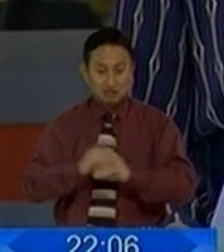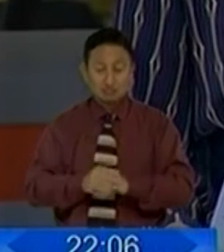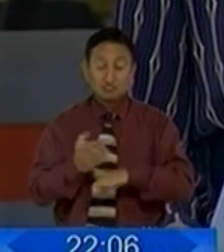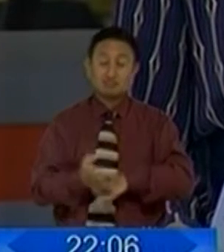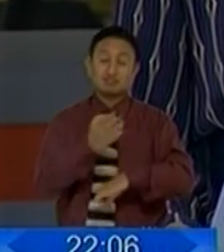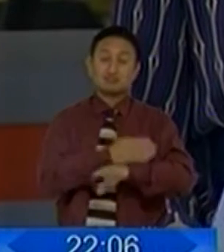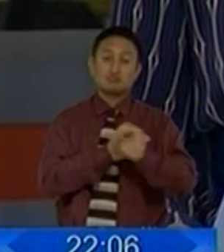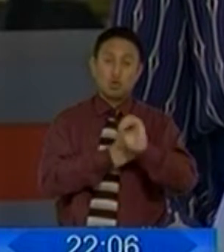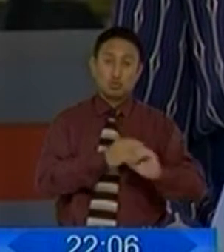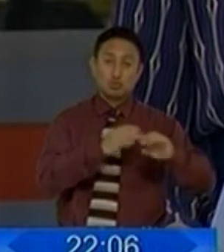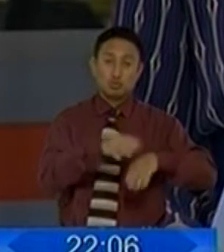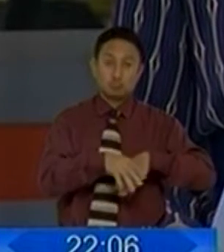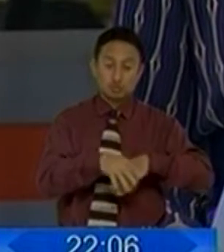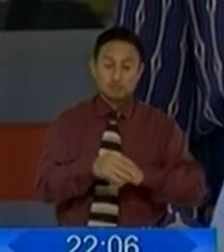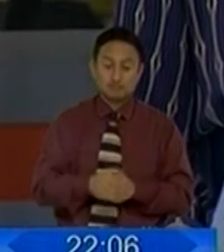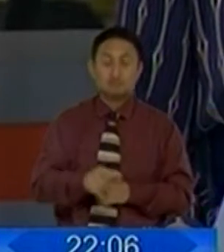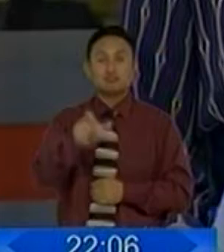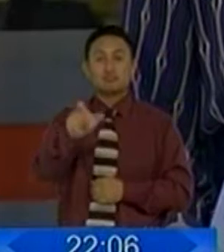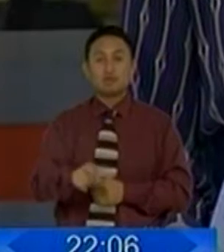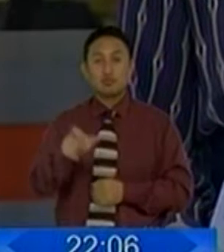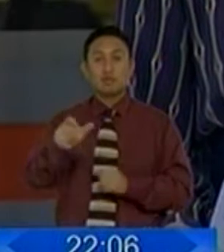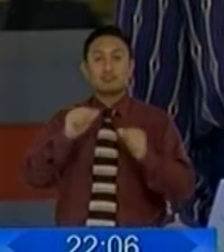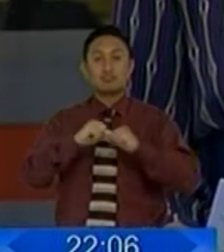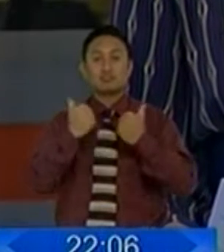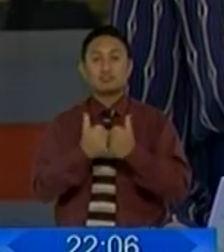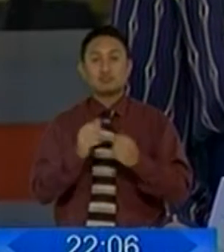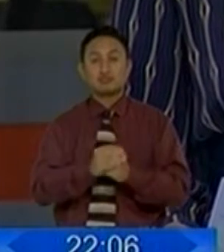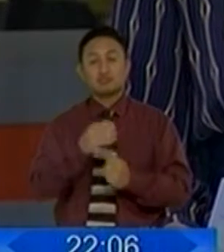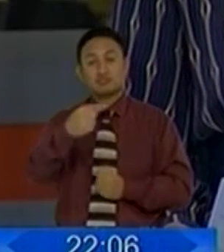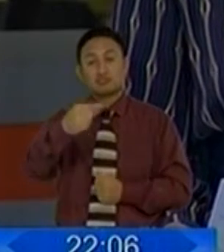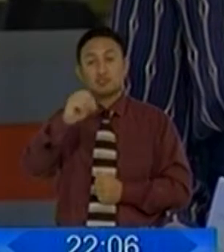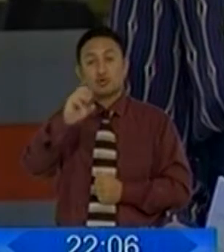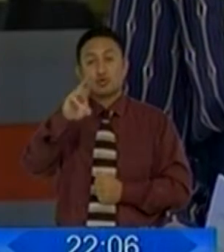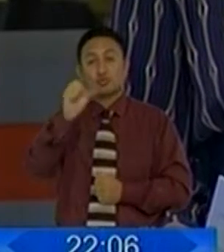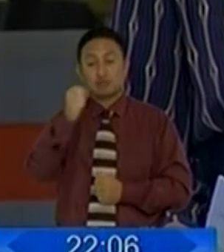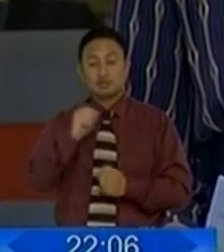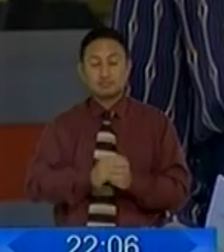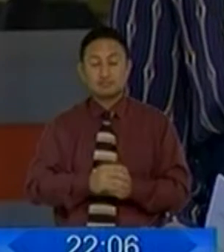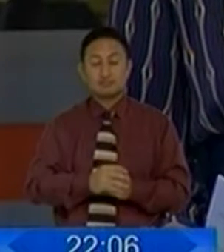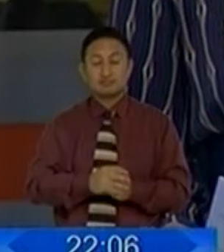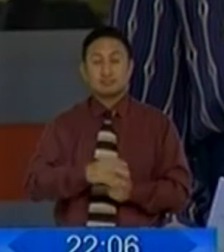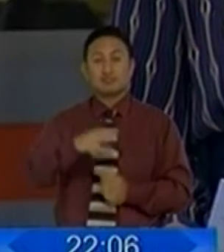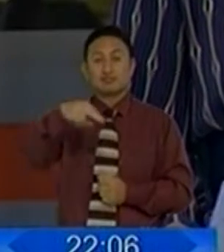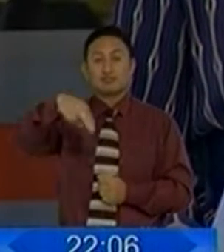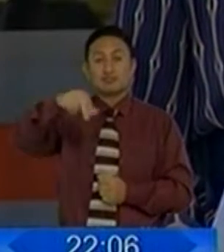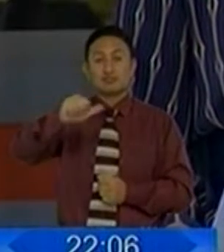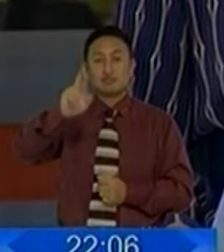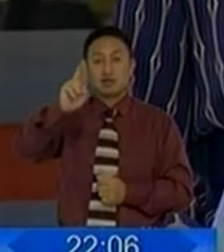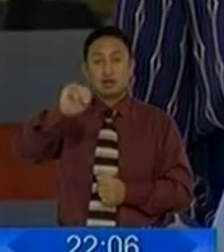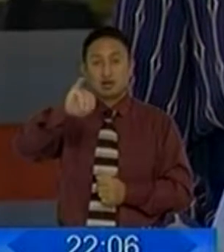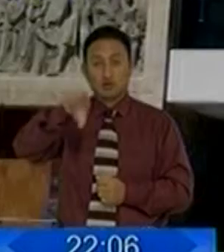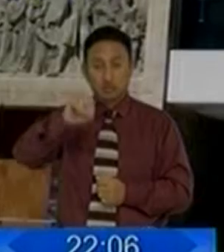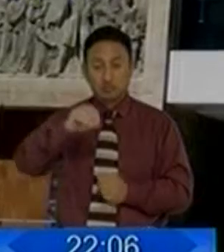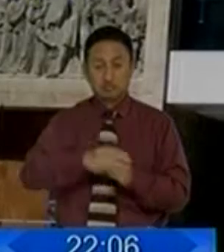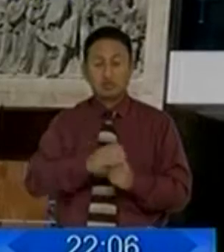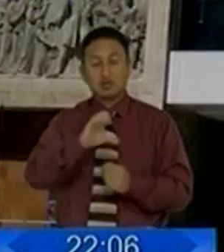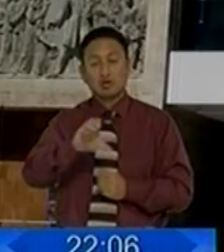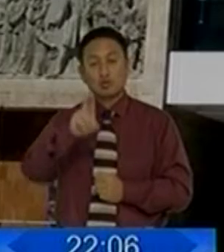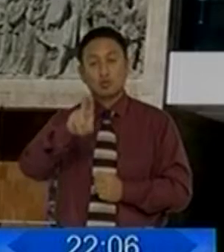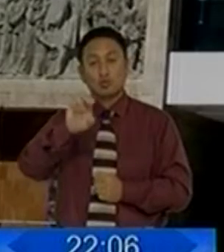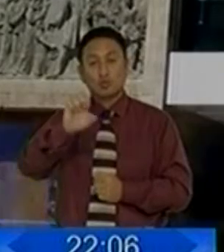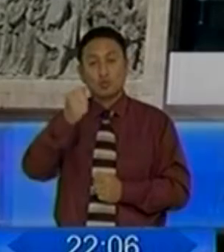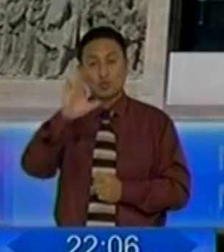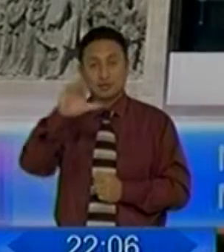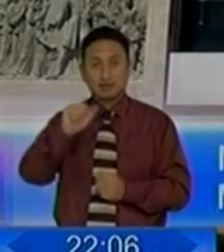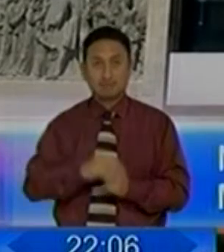protestas de octubre. Los interpelantes son los asambleístas Roberto Gómez, Amapola Naranjo y Lourdes Cuesta. Fue la tarde